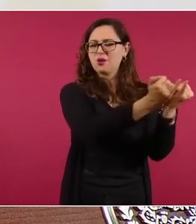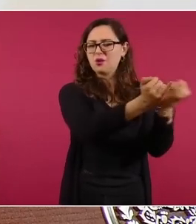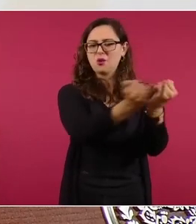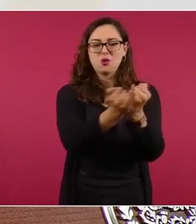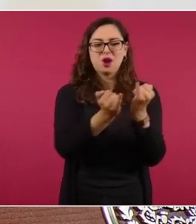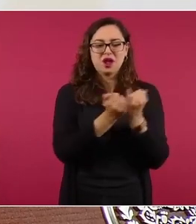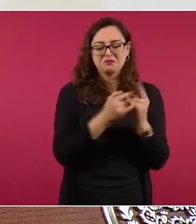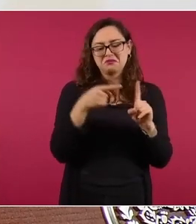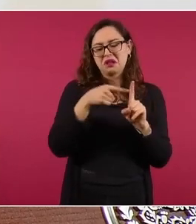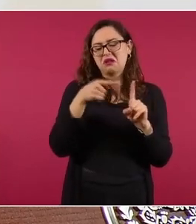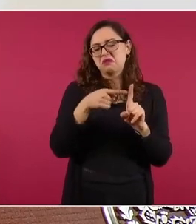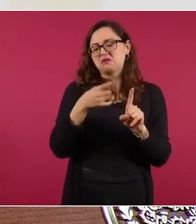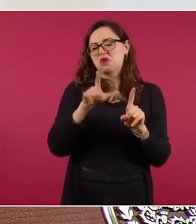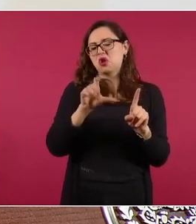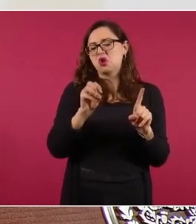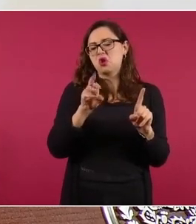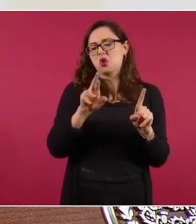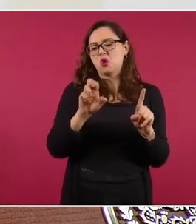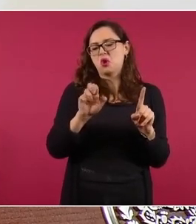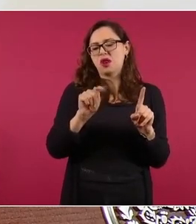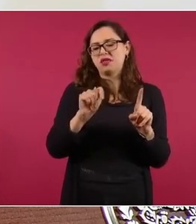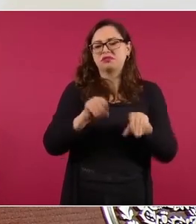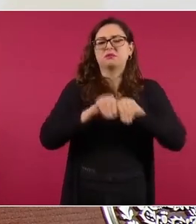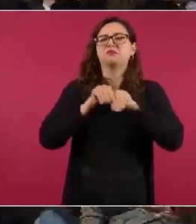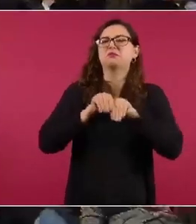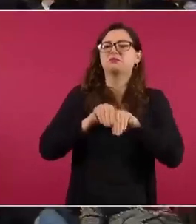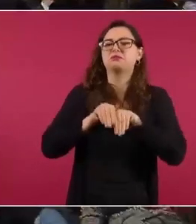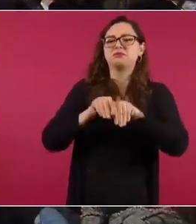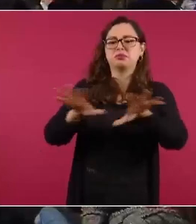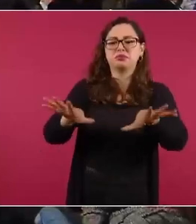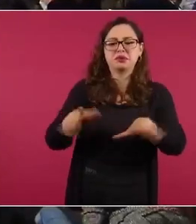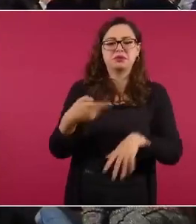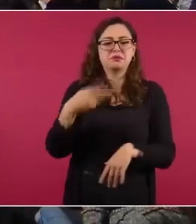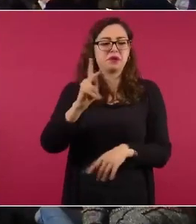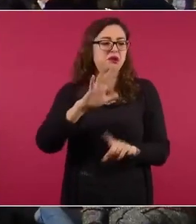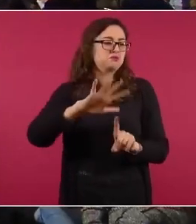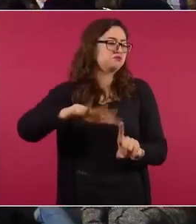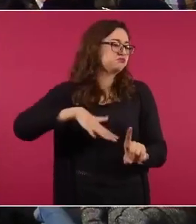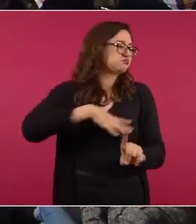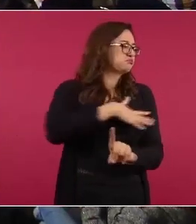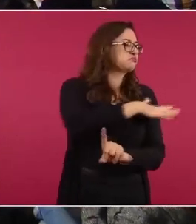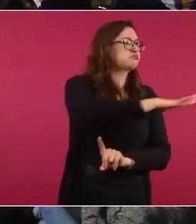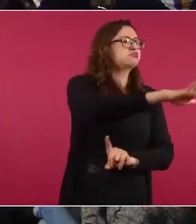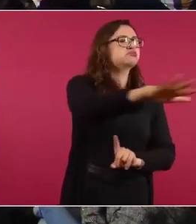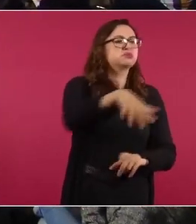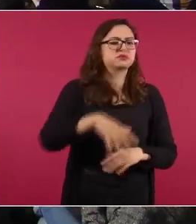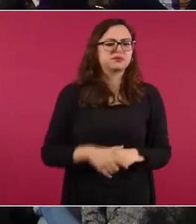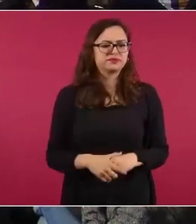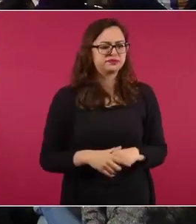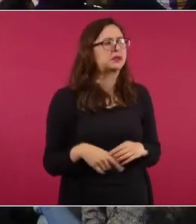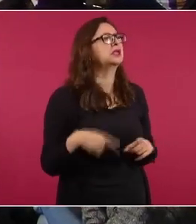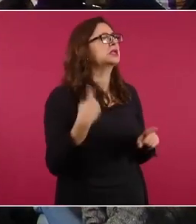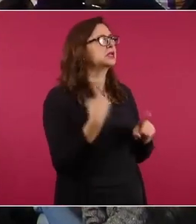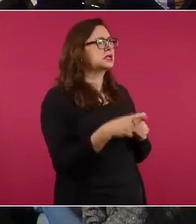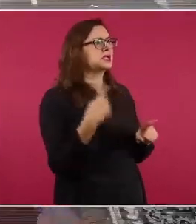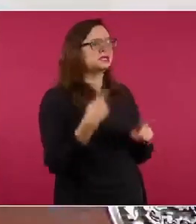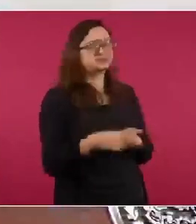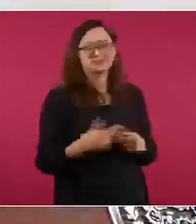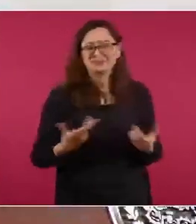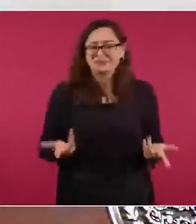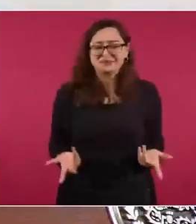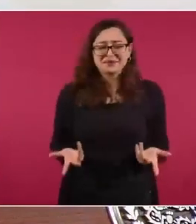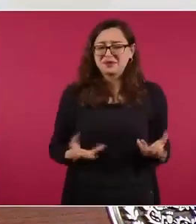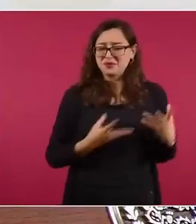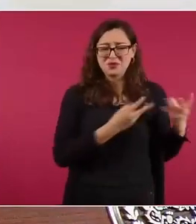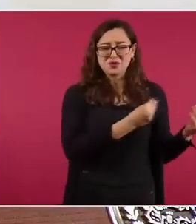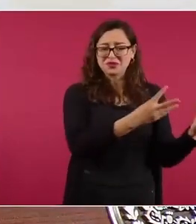del instrumento. El asunto son los que están detrás. ¿Quiénes son? Pues hay que verlos, pero tampoco darles